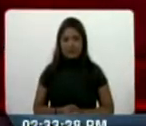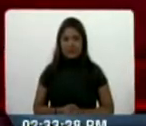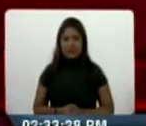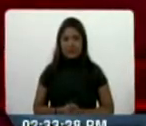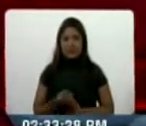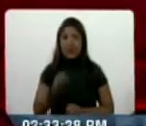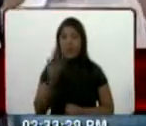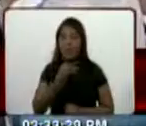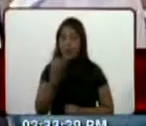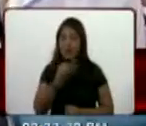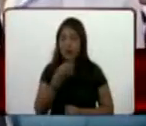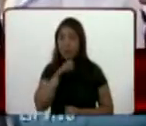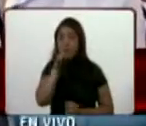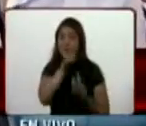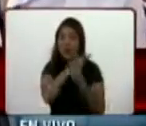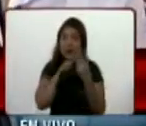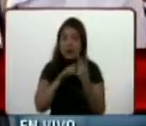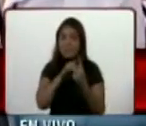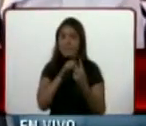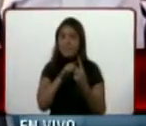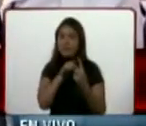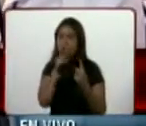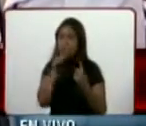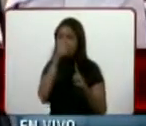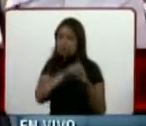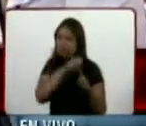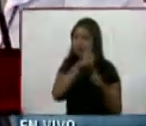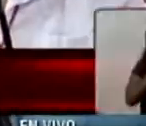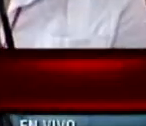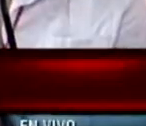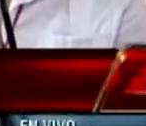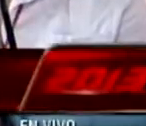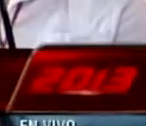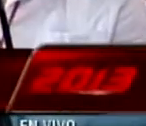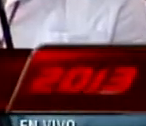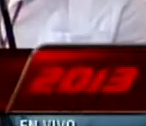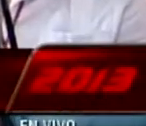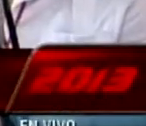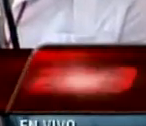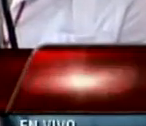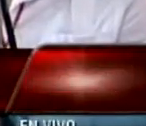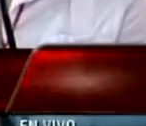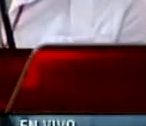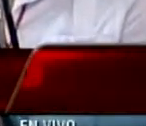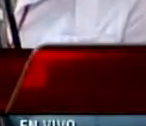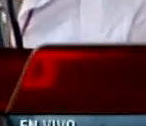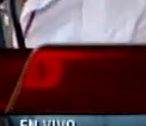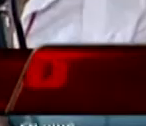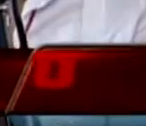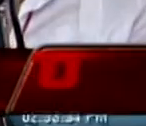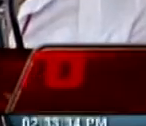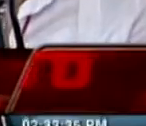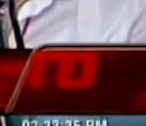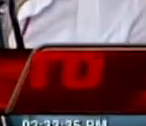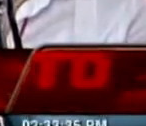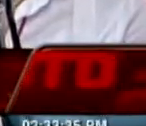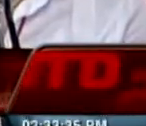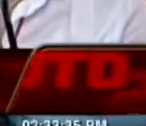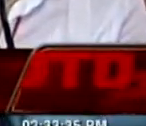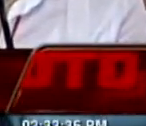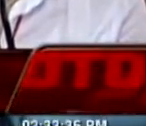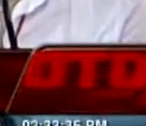puntuales. La primera, ha insistido mucho en hacer este llamado a votar. ¿Cómo ha visto usted